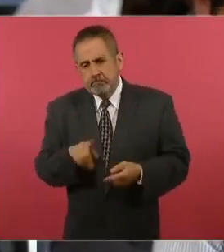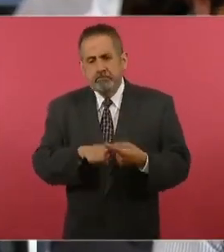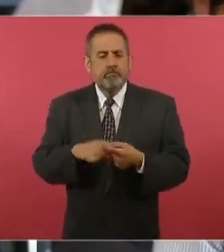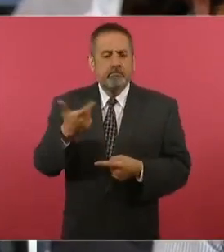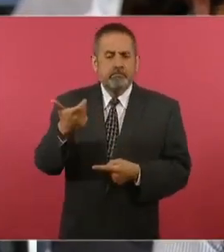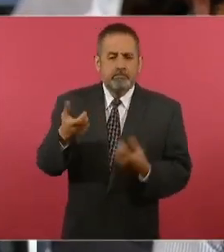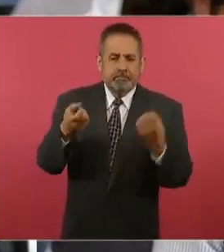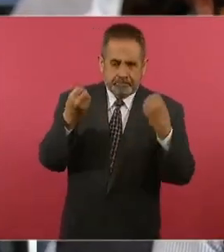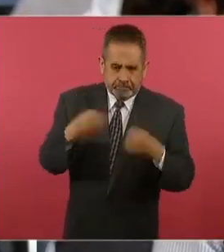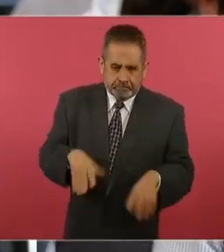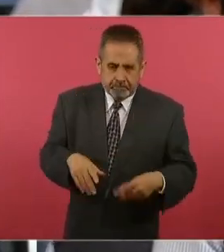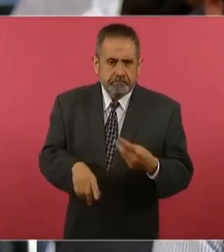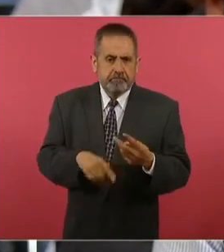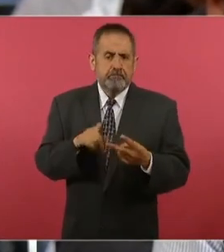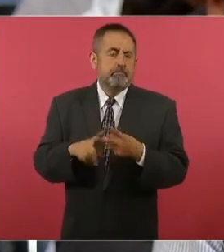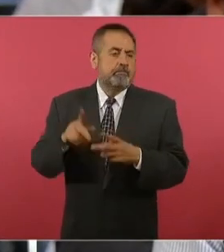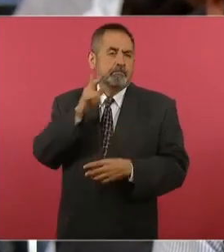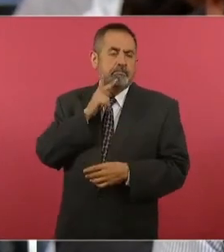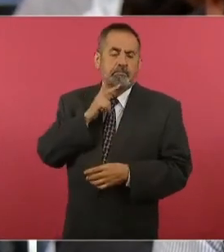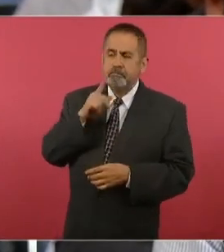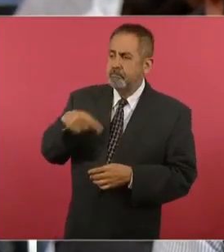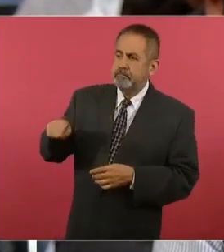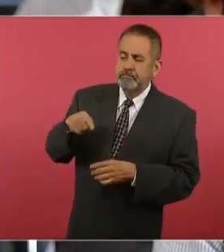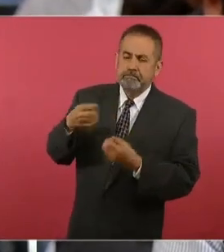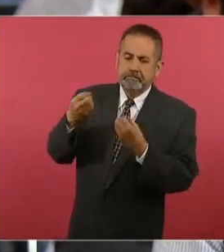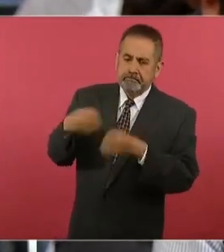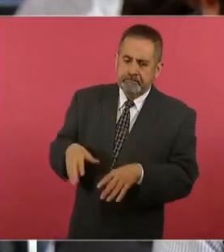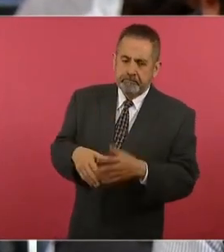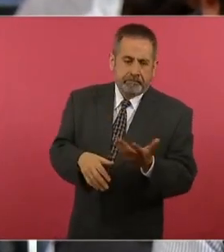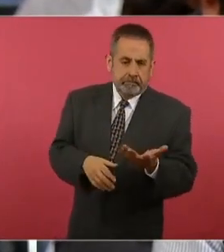económicas a Pemex.